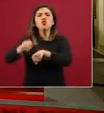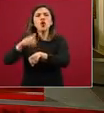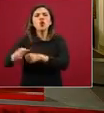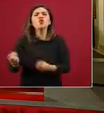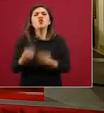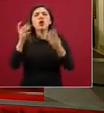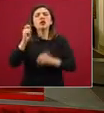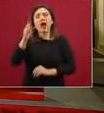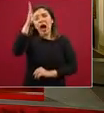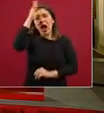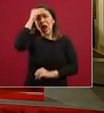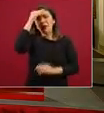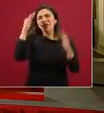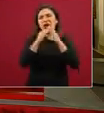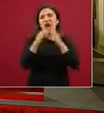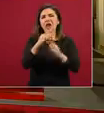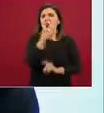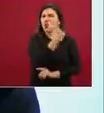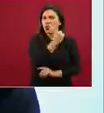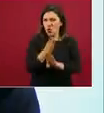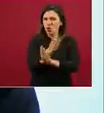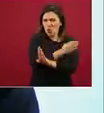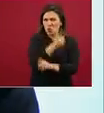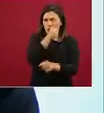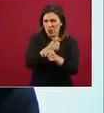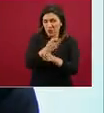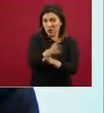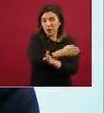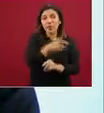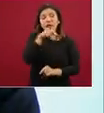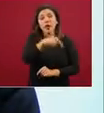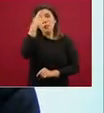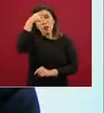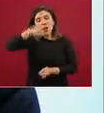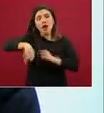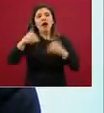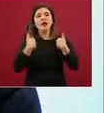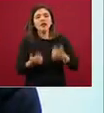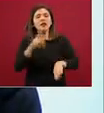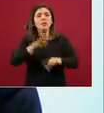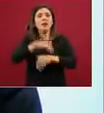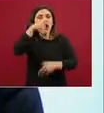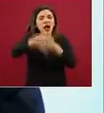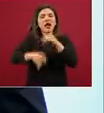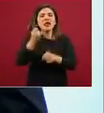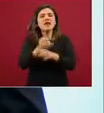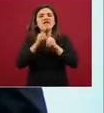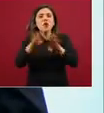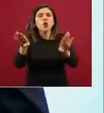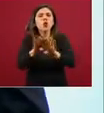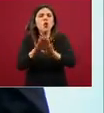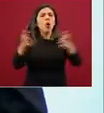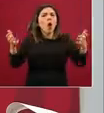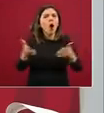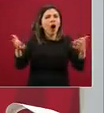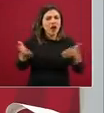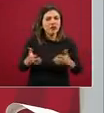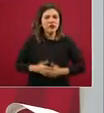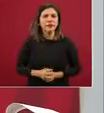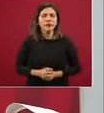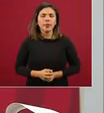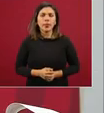Aprende en Casa 1, para que tengamos información de cómo se desarrolló